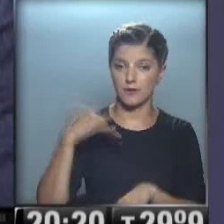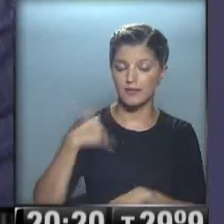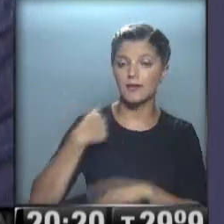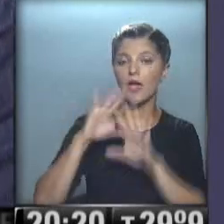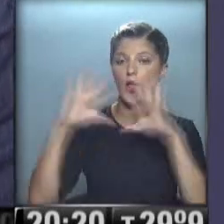la muerte de Juan gman